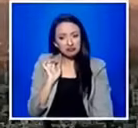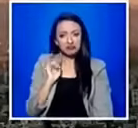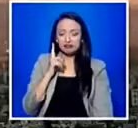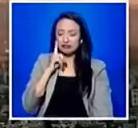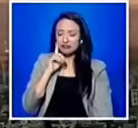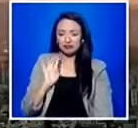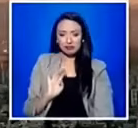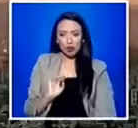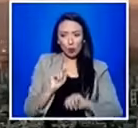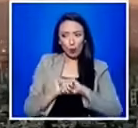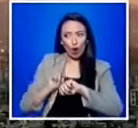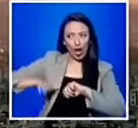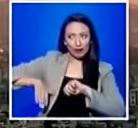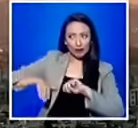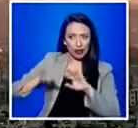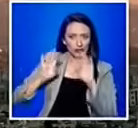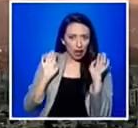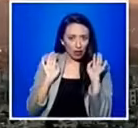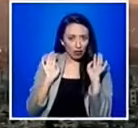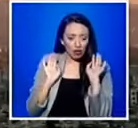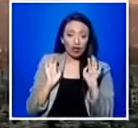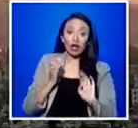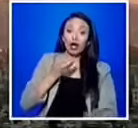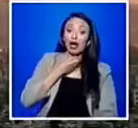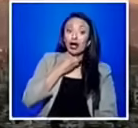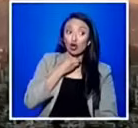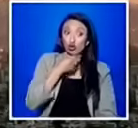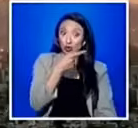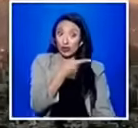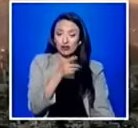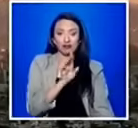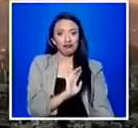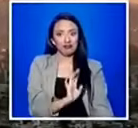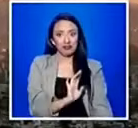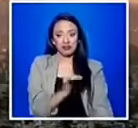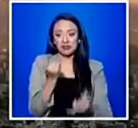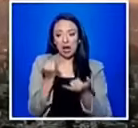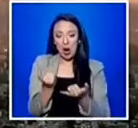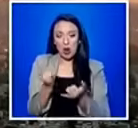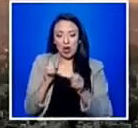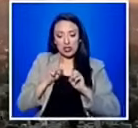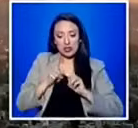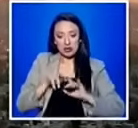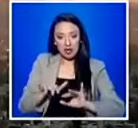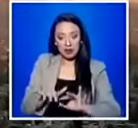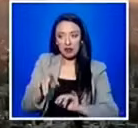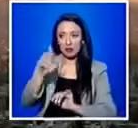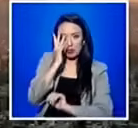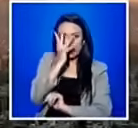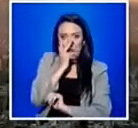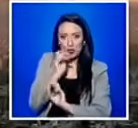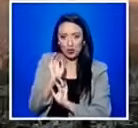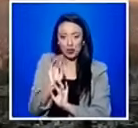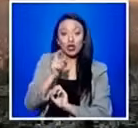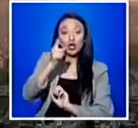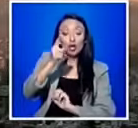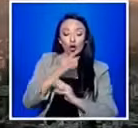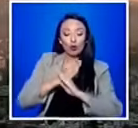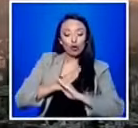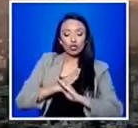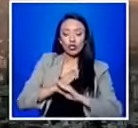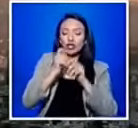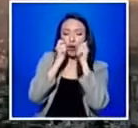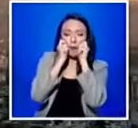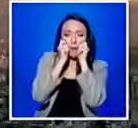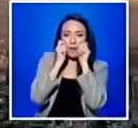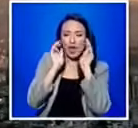verano que se ha atrasado un poco porque en agosto no fue así de intenso. Así que bueno, ya lo saben, vecinos, a protegerse la piel.